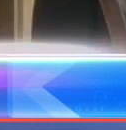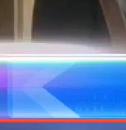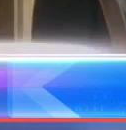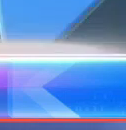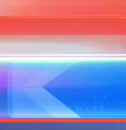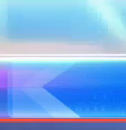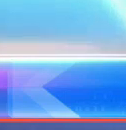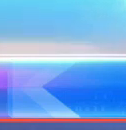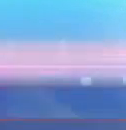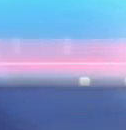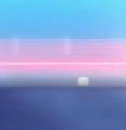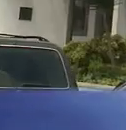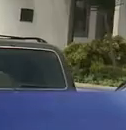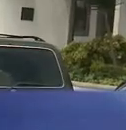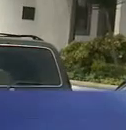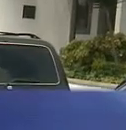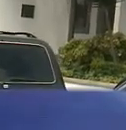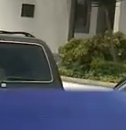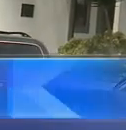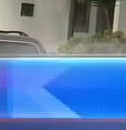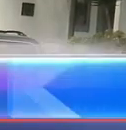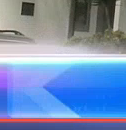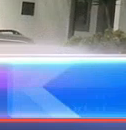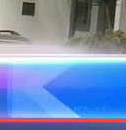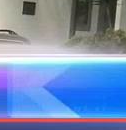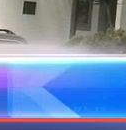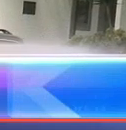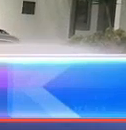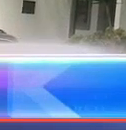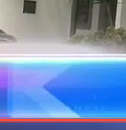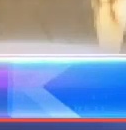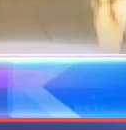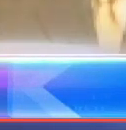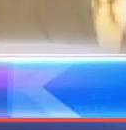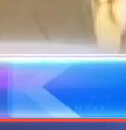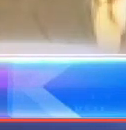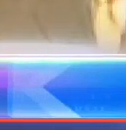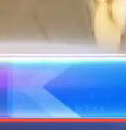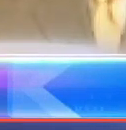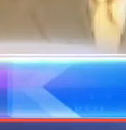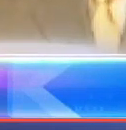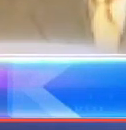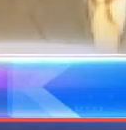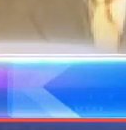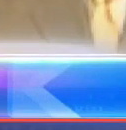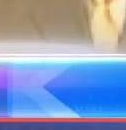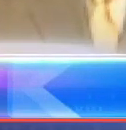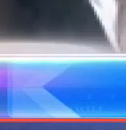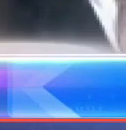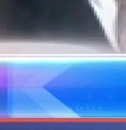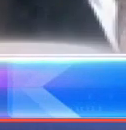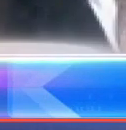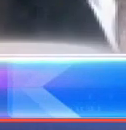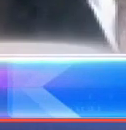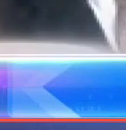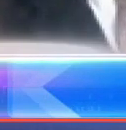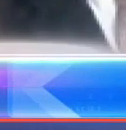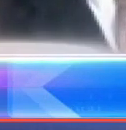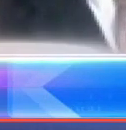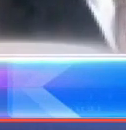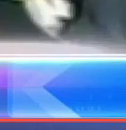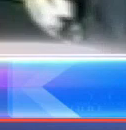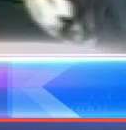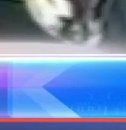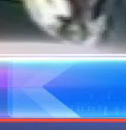gabinete. Corte Nacional de Justicia declara inocentes a los hermanos Isaías de